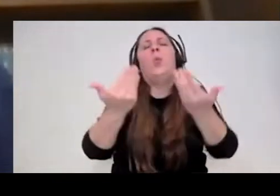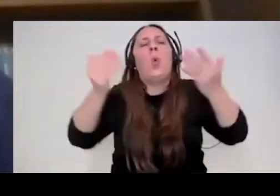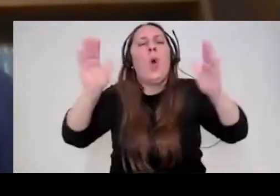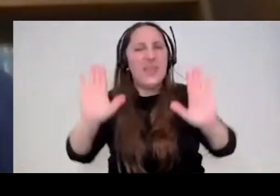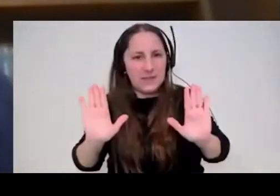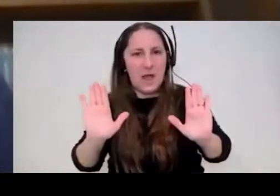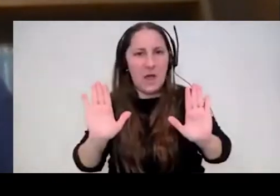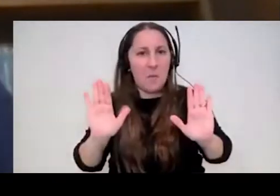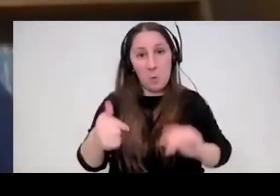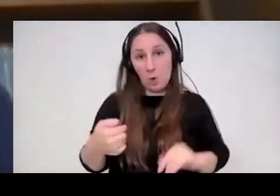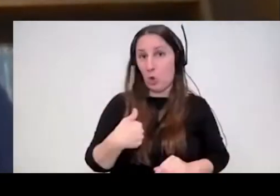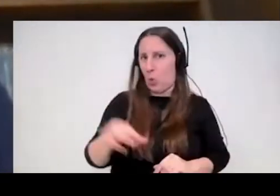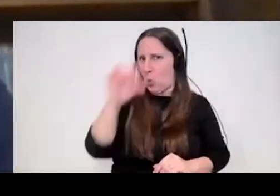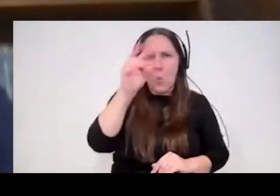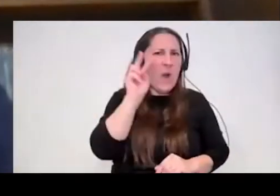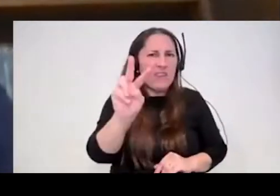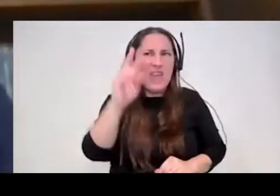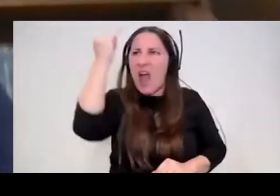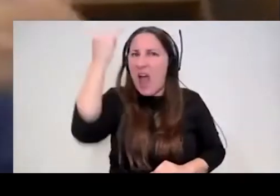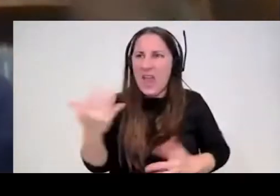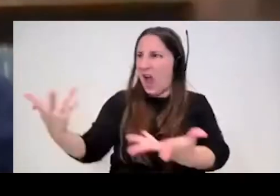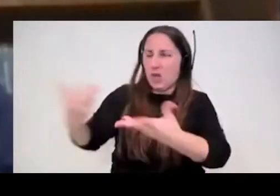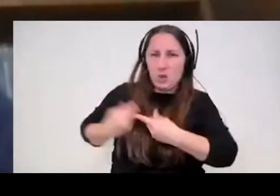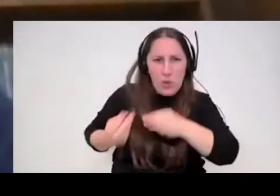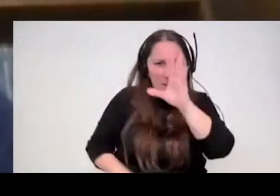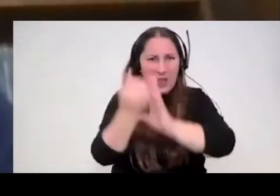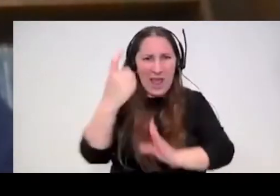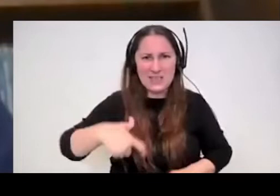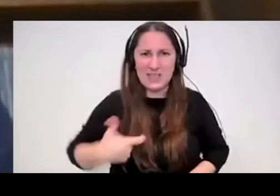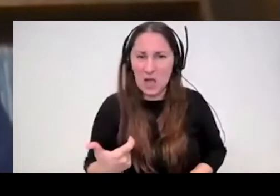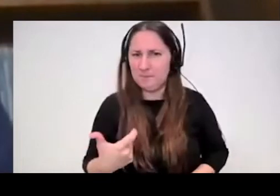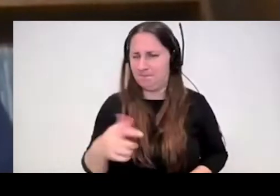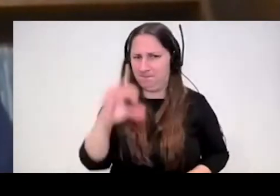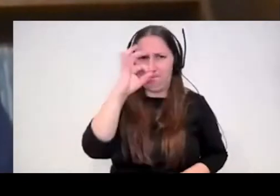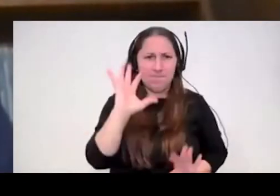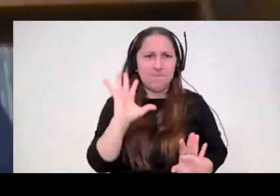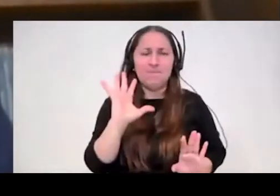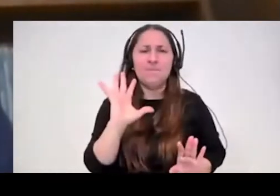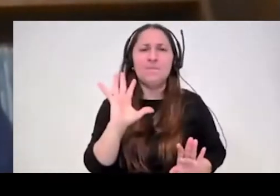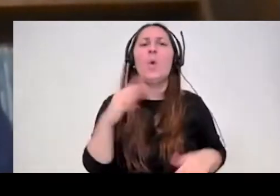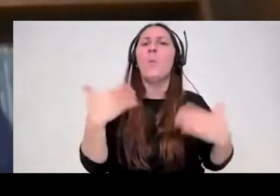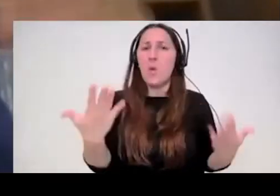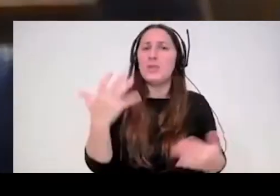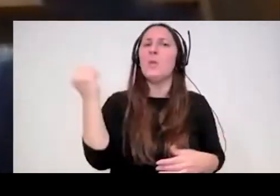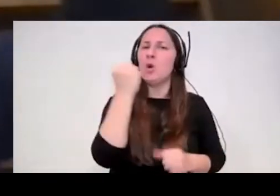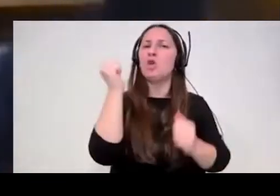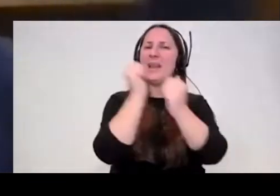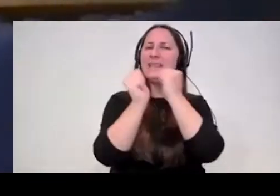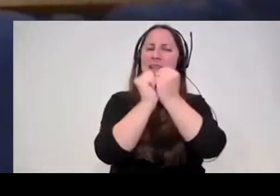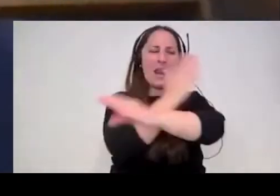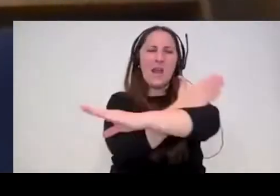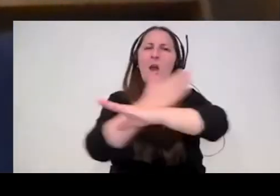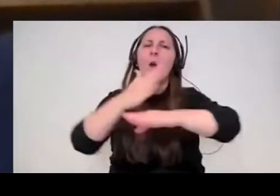no conozco que esto ocurra. En general, y hablábamos por eso es tan importante conocer la historia del movimiento obrero, y pasó